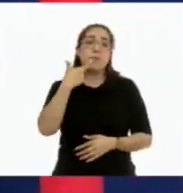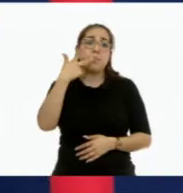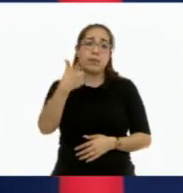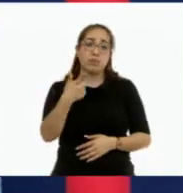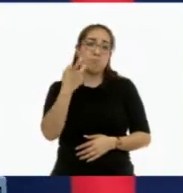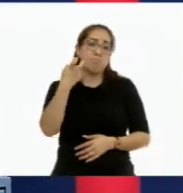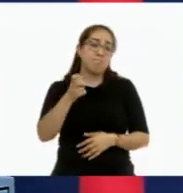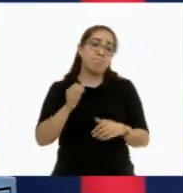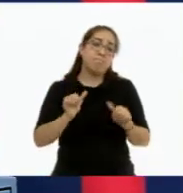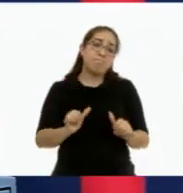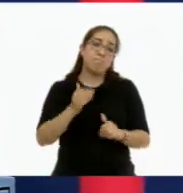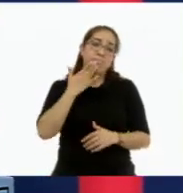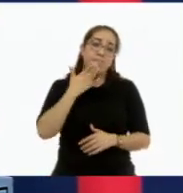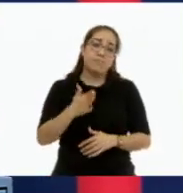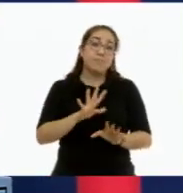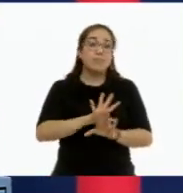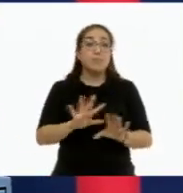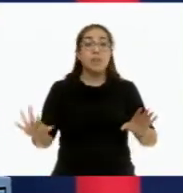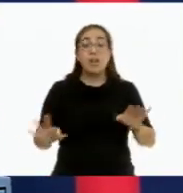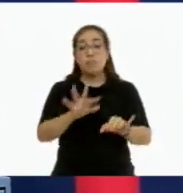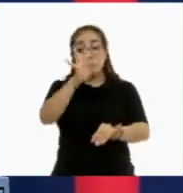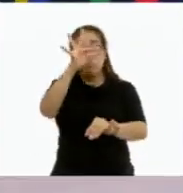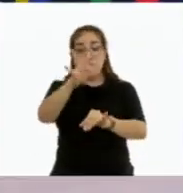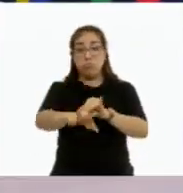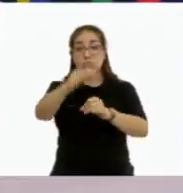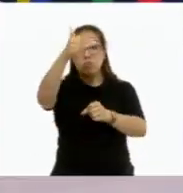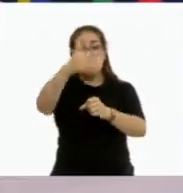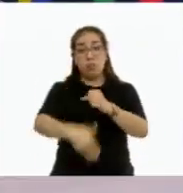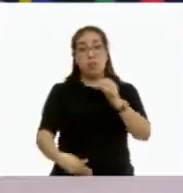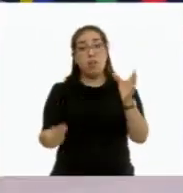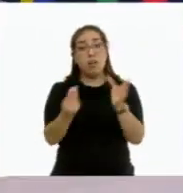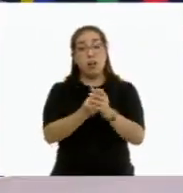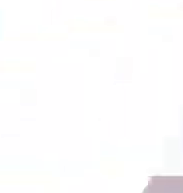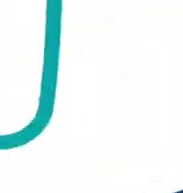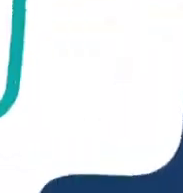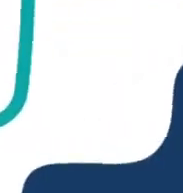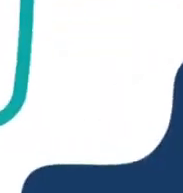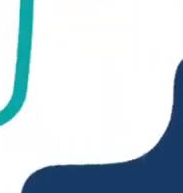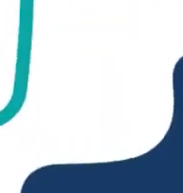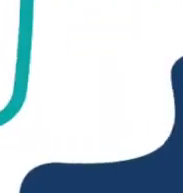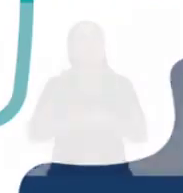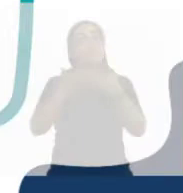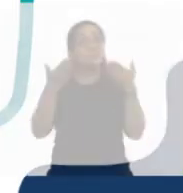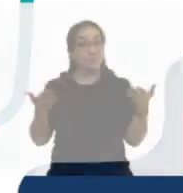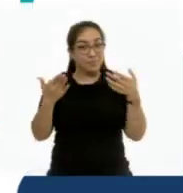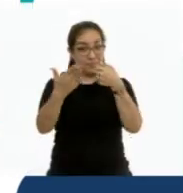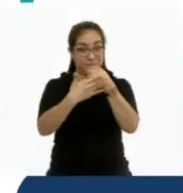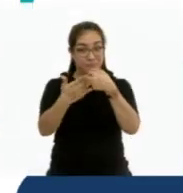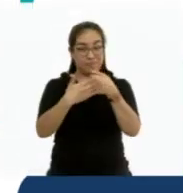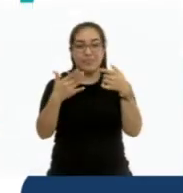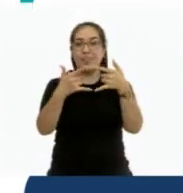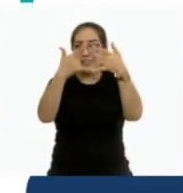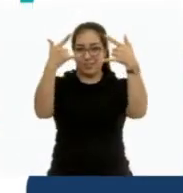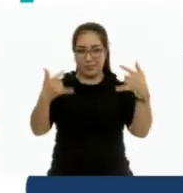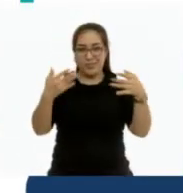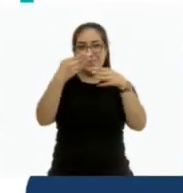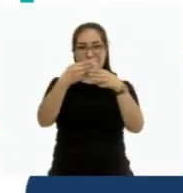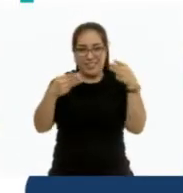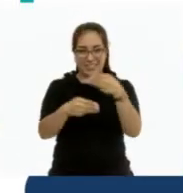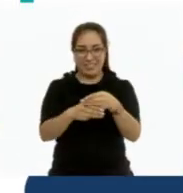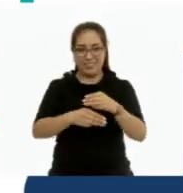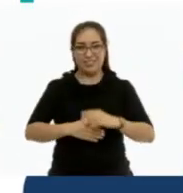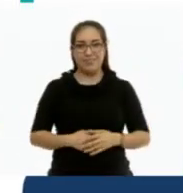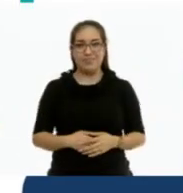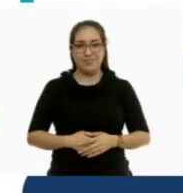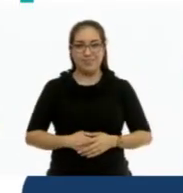así hemos llegado al final de nuestra clase de lengua materna. A continuación, historia.